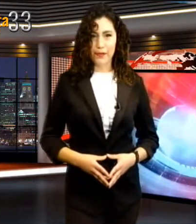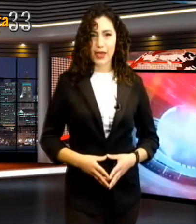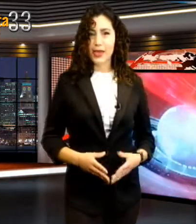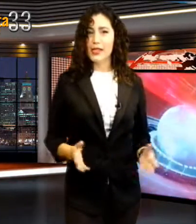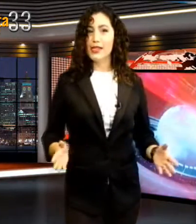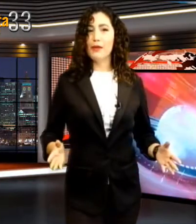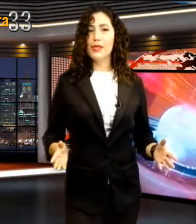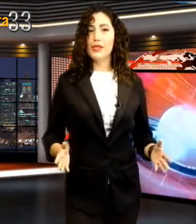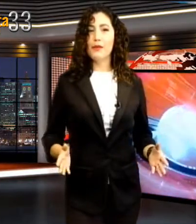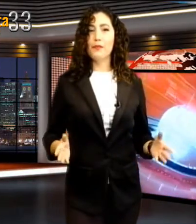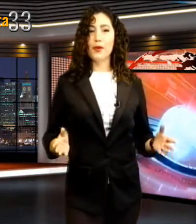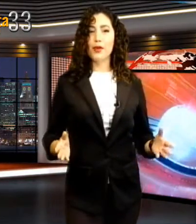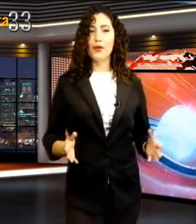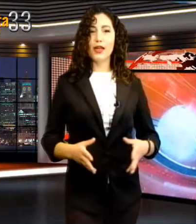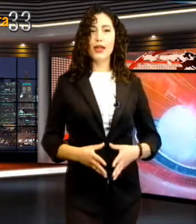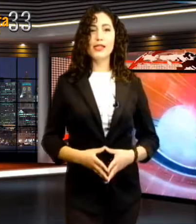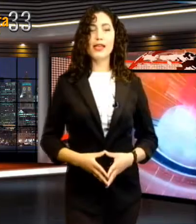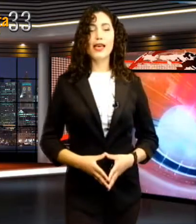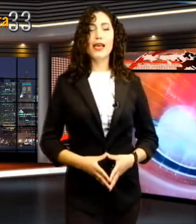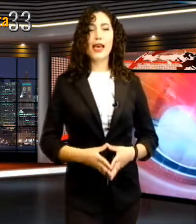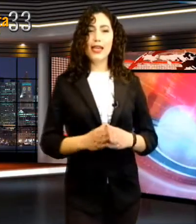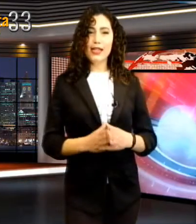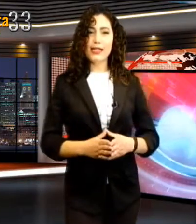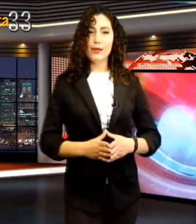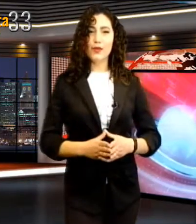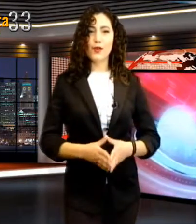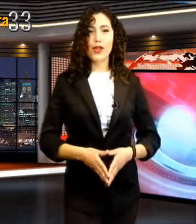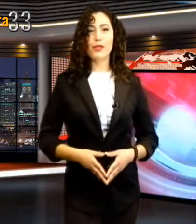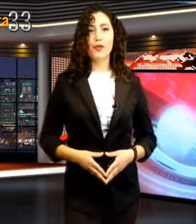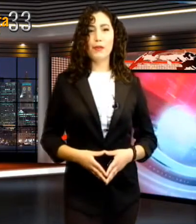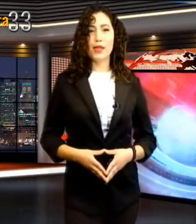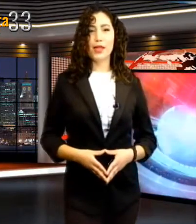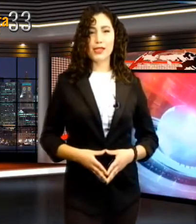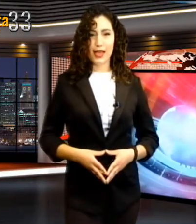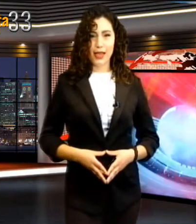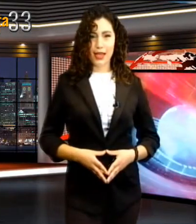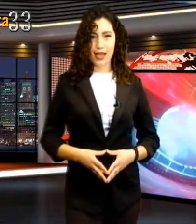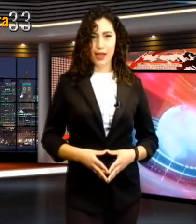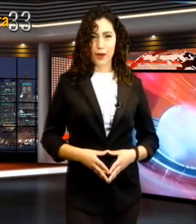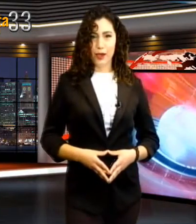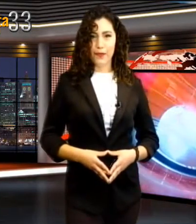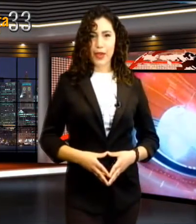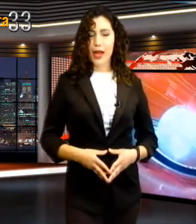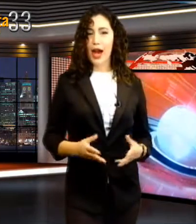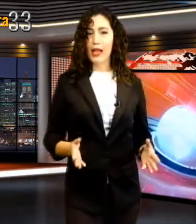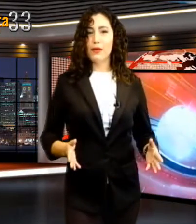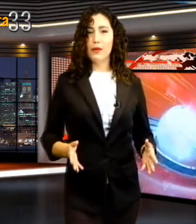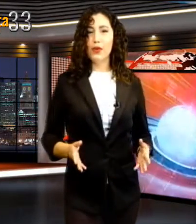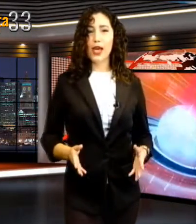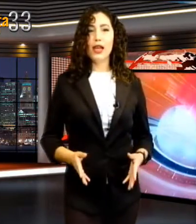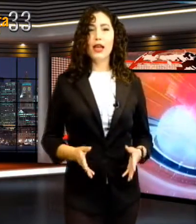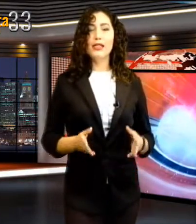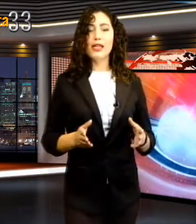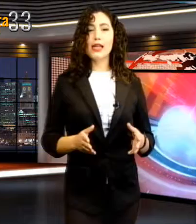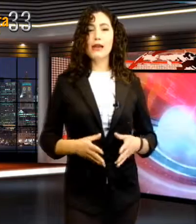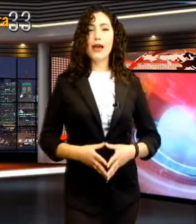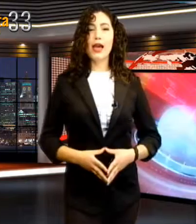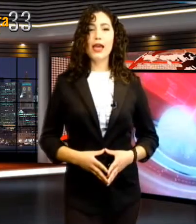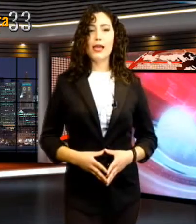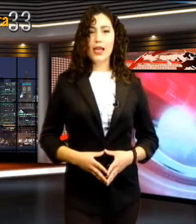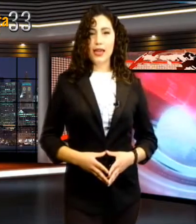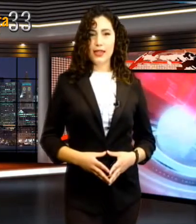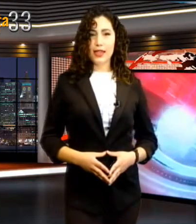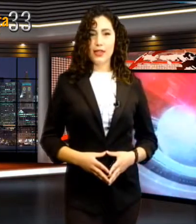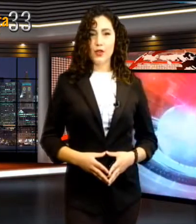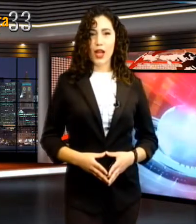www.3033.tv. Sin más, por recordarles, iniciamos con las efemérides del día de hoy. A nivel mundial, se celebra